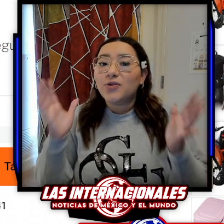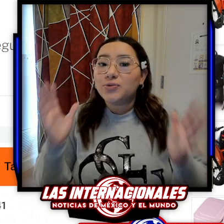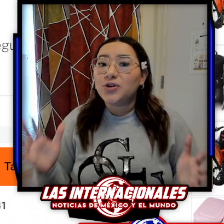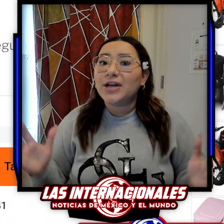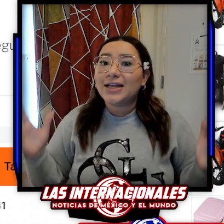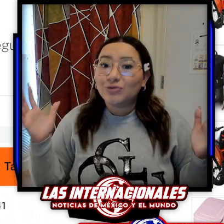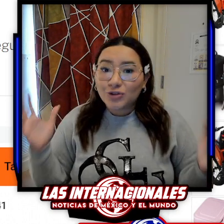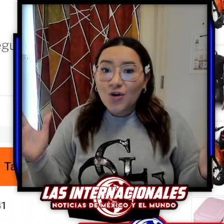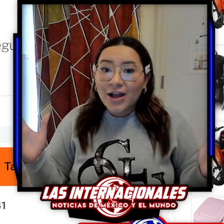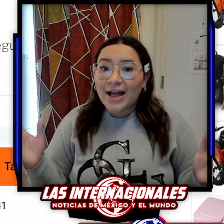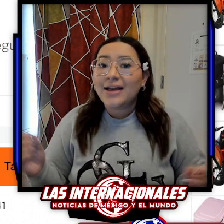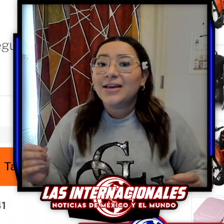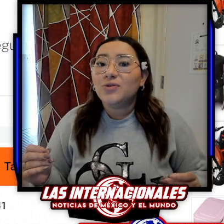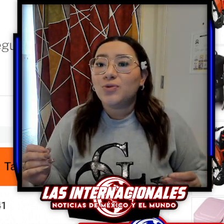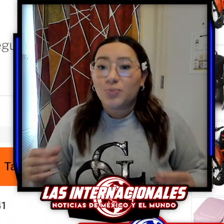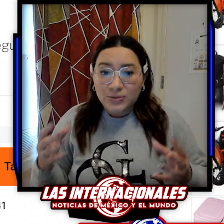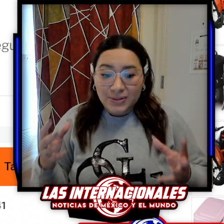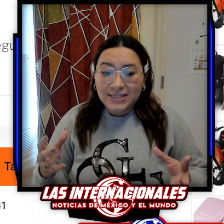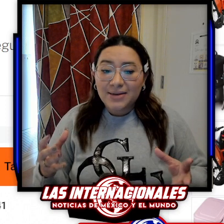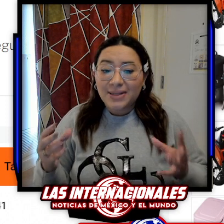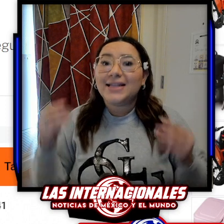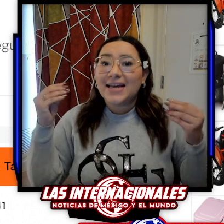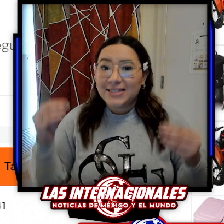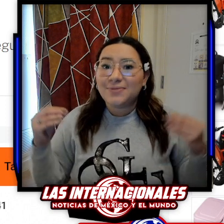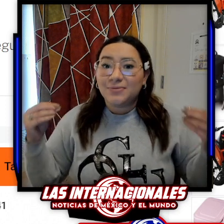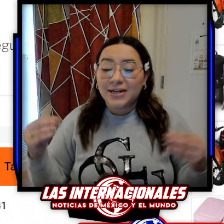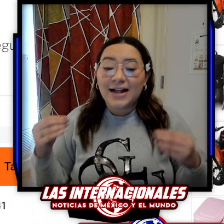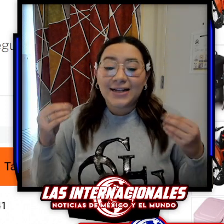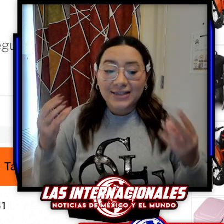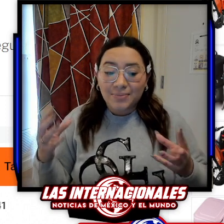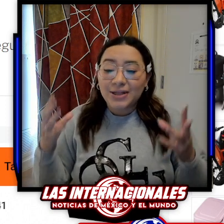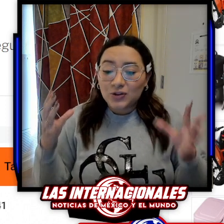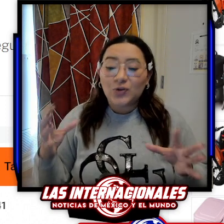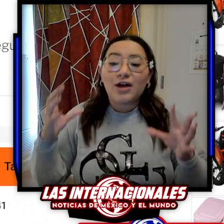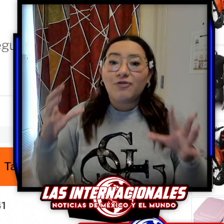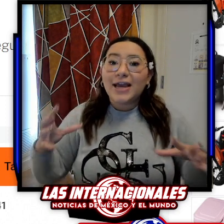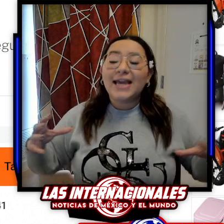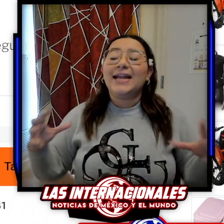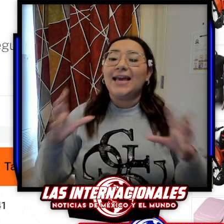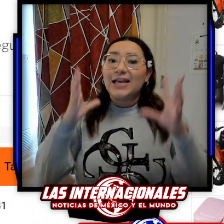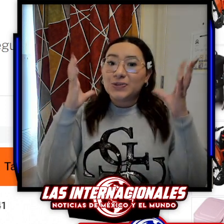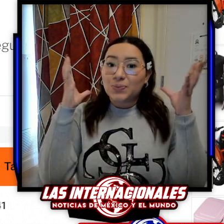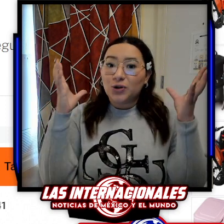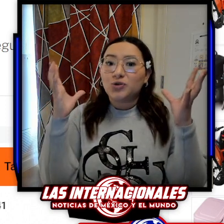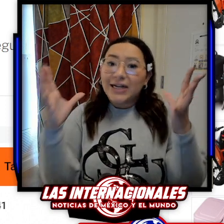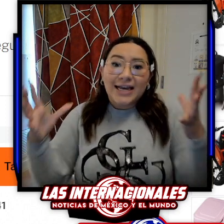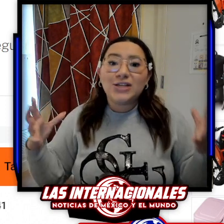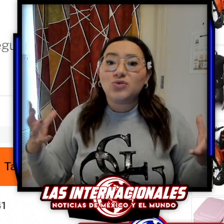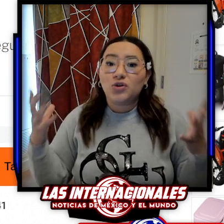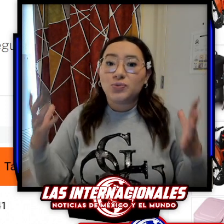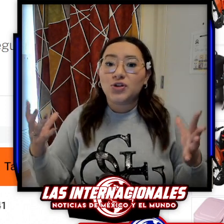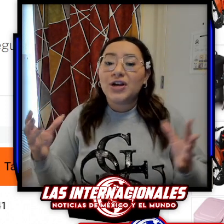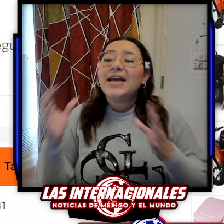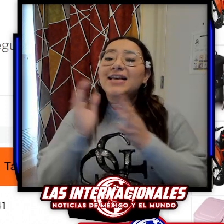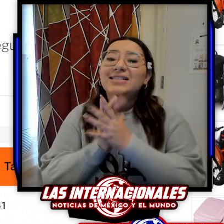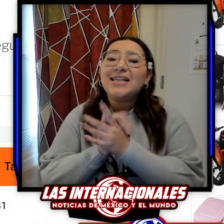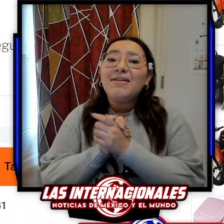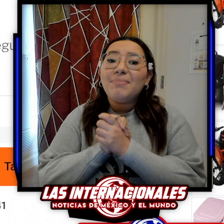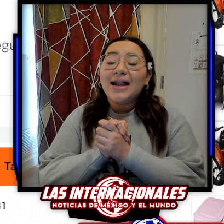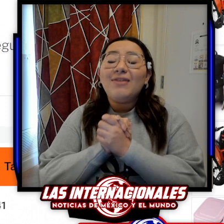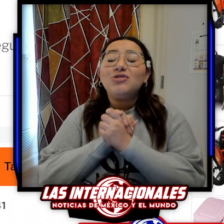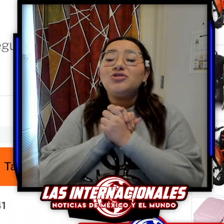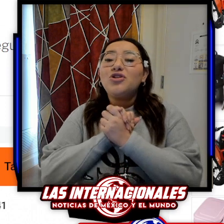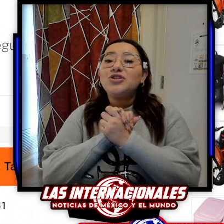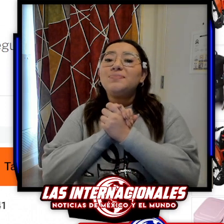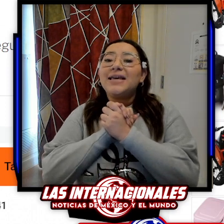tremenda erupción en Tonga y hubo pues precisamente este volcán que también Tonga fue el que explotó, el que hizo erupción, y